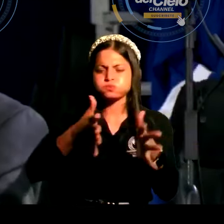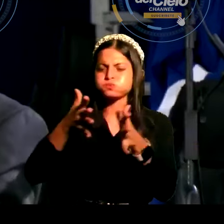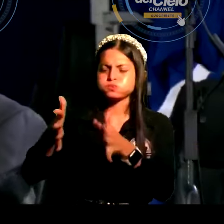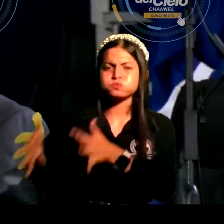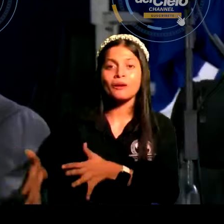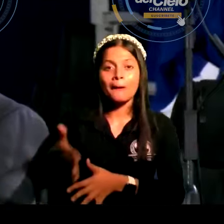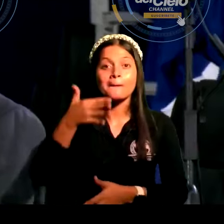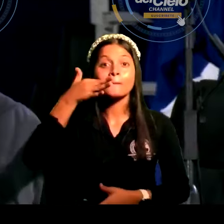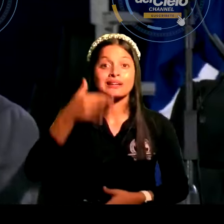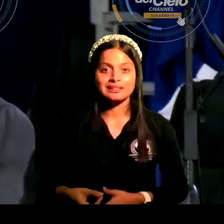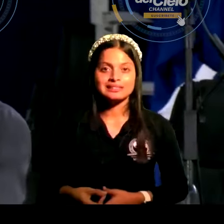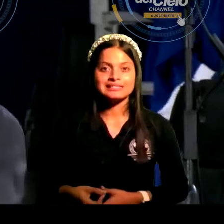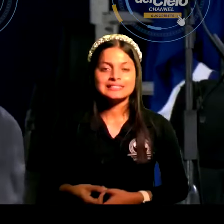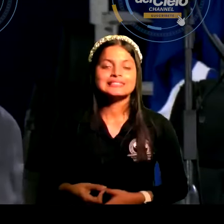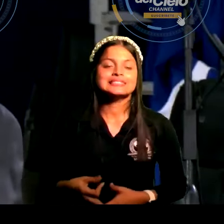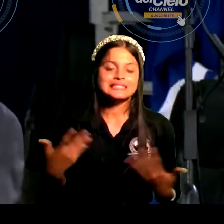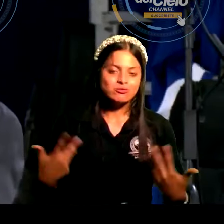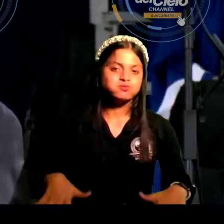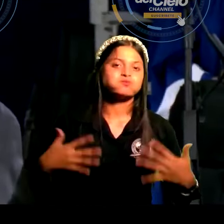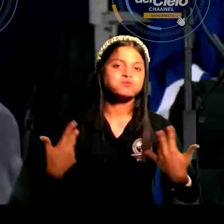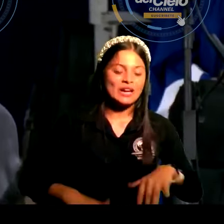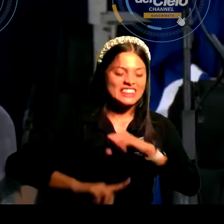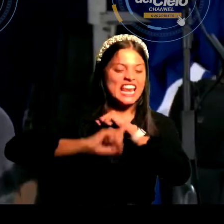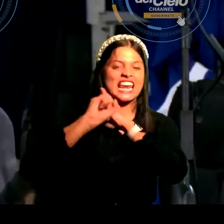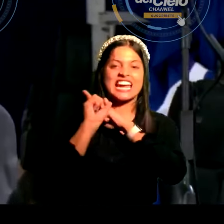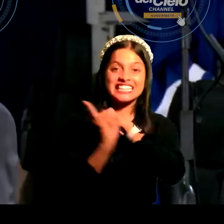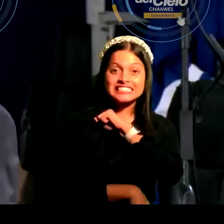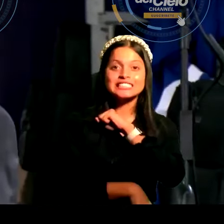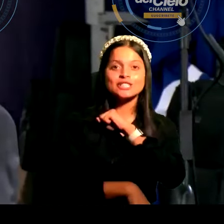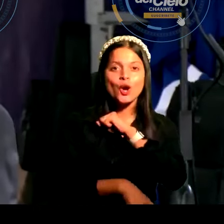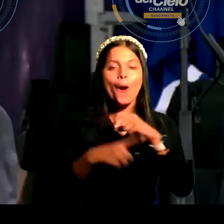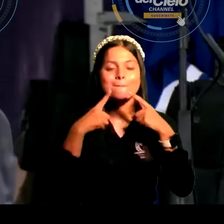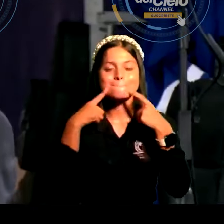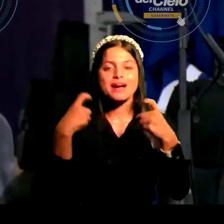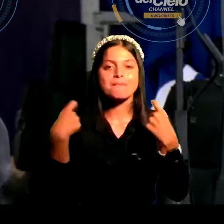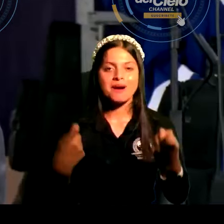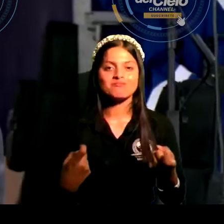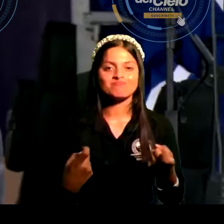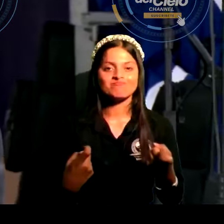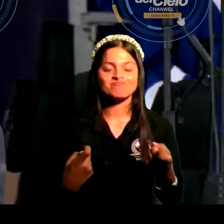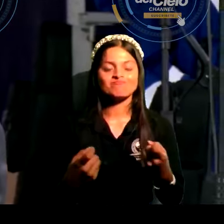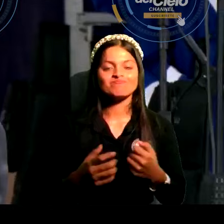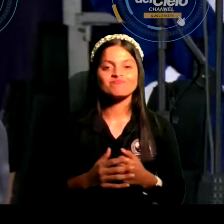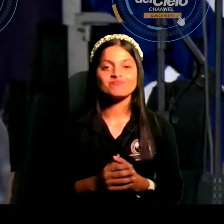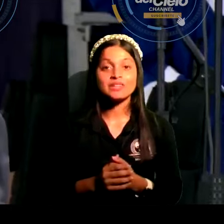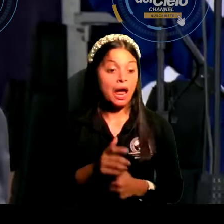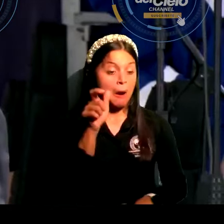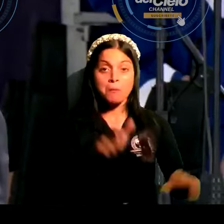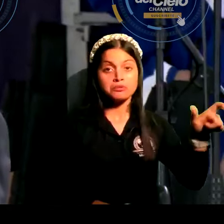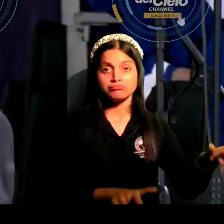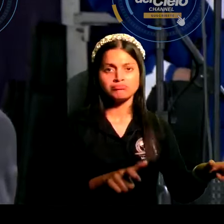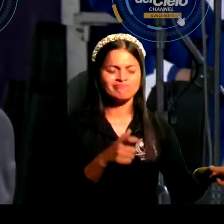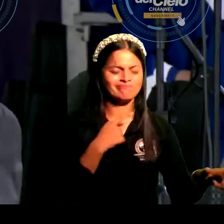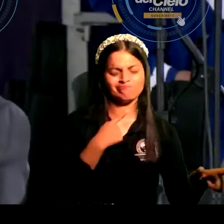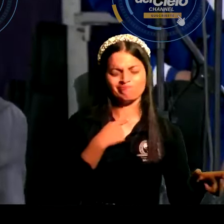y del juicio de Dios a los pecadores. A la gente no le gusta que le digan eso, pero tenemos que decirle la